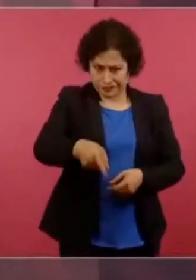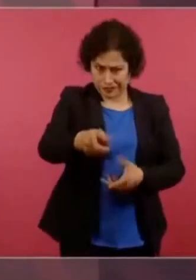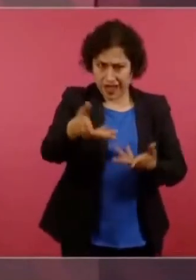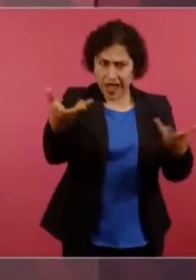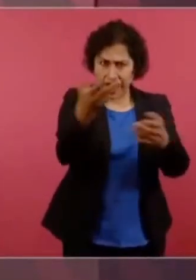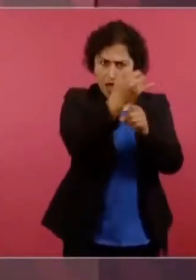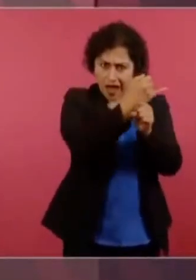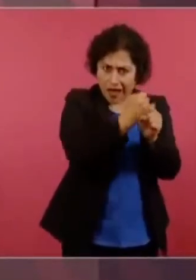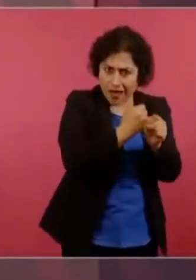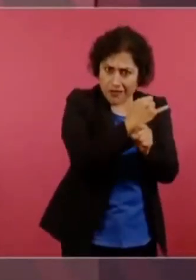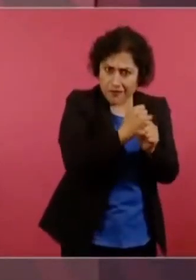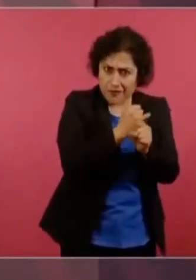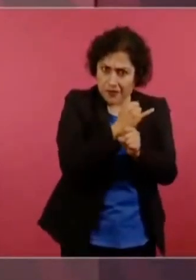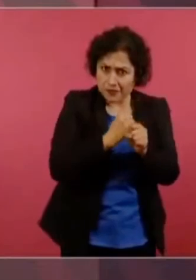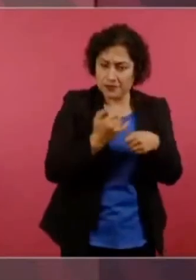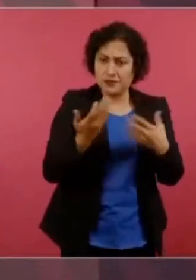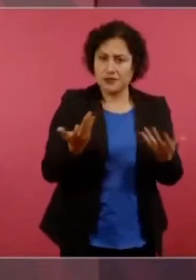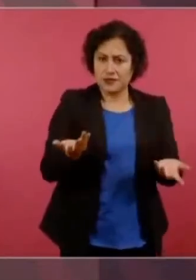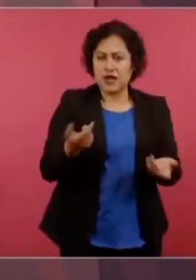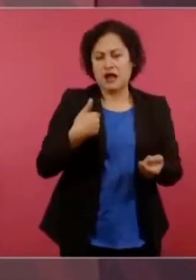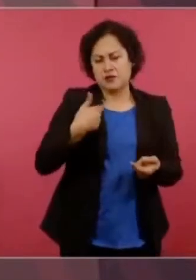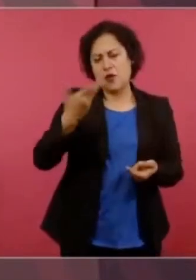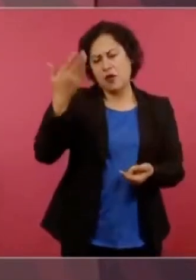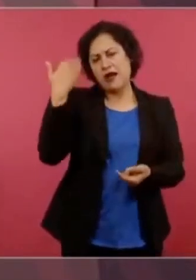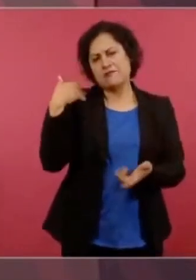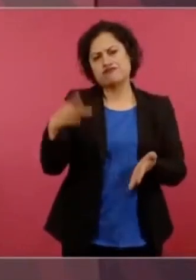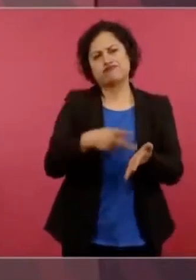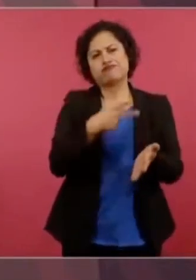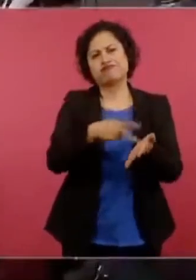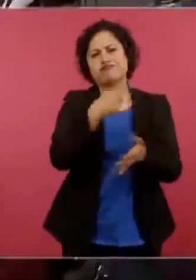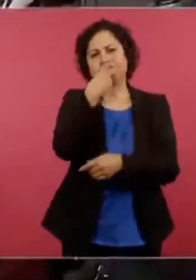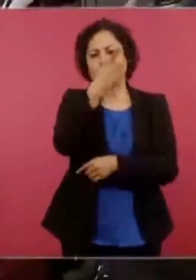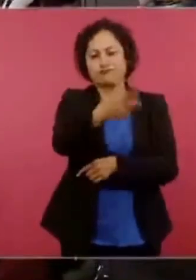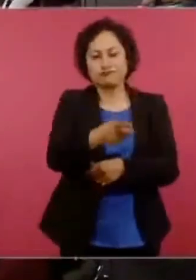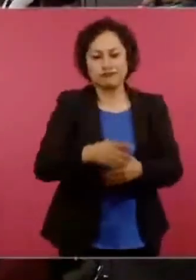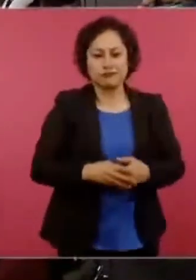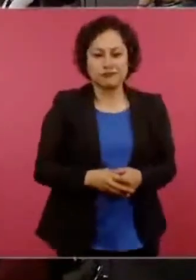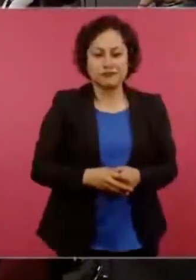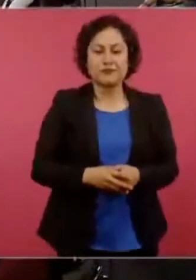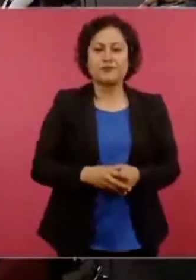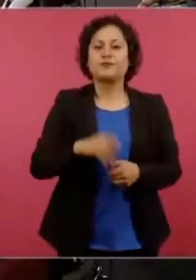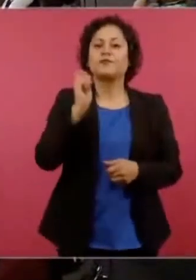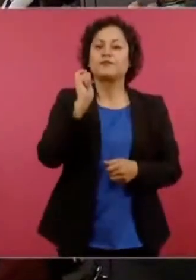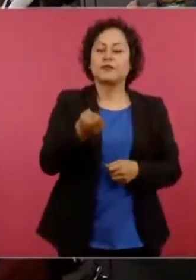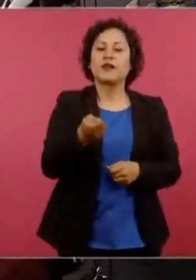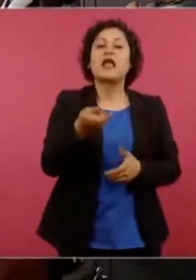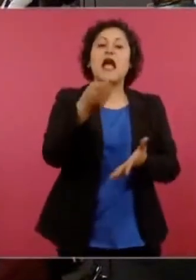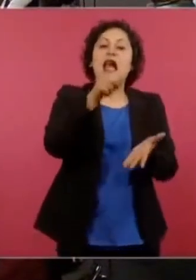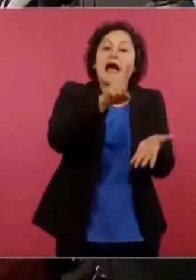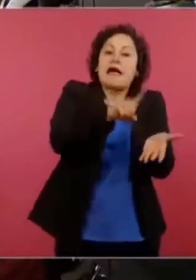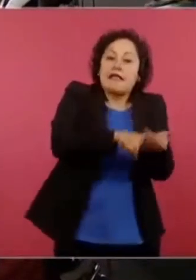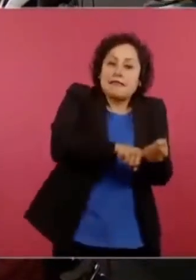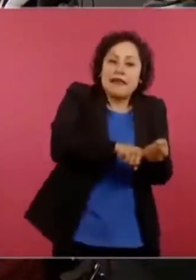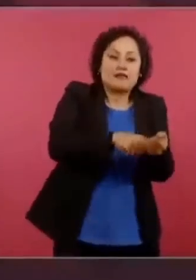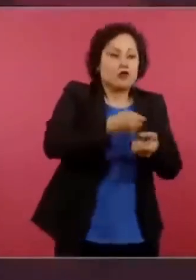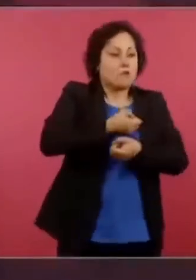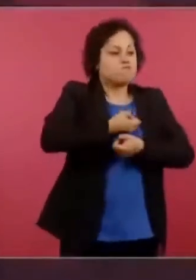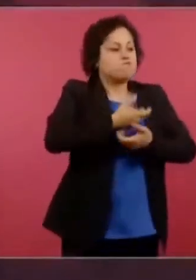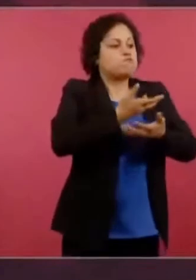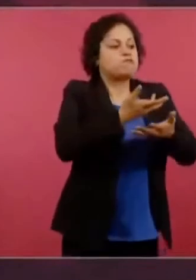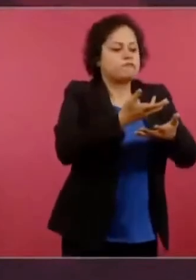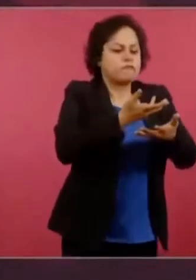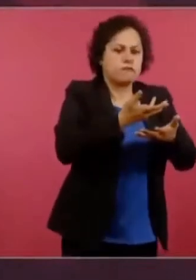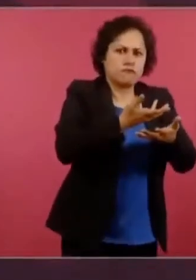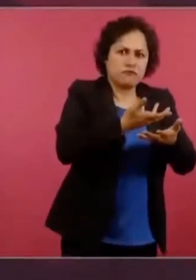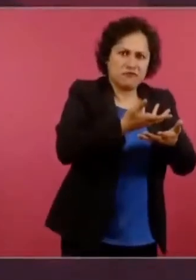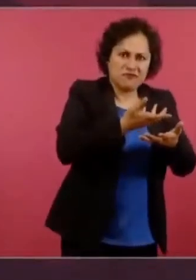ocasiones. En los discursos, en los informes, en la